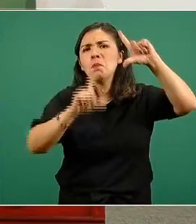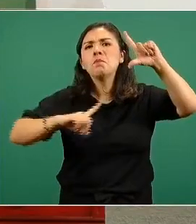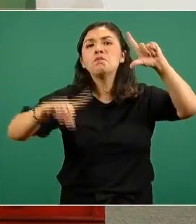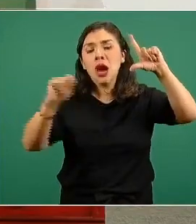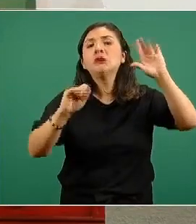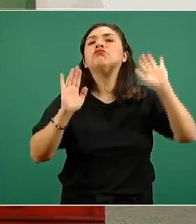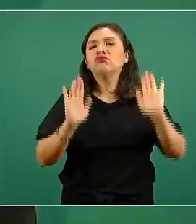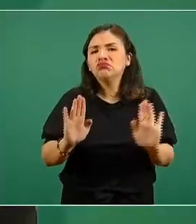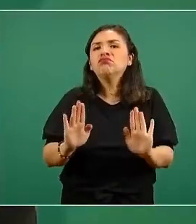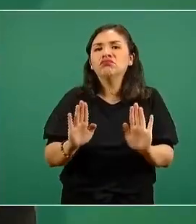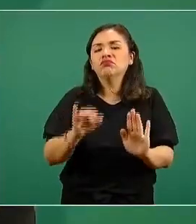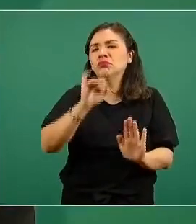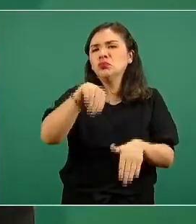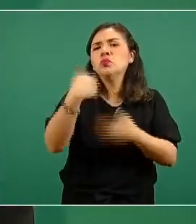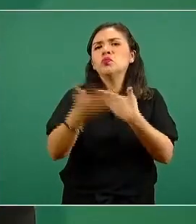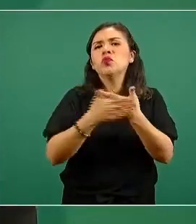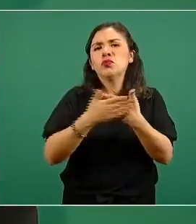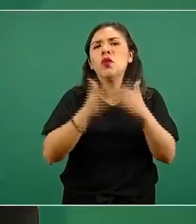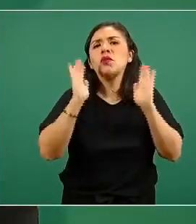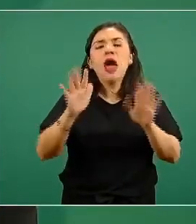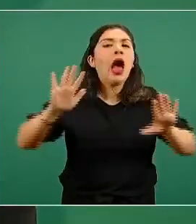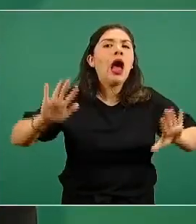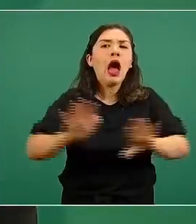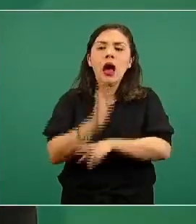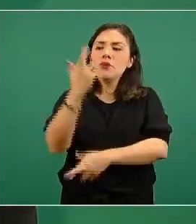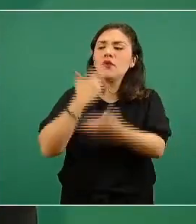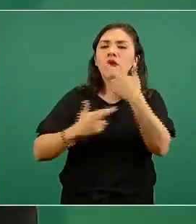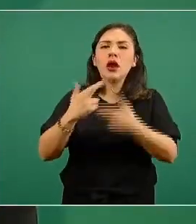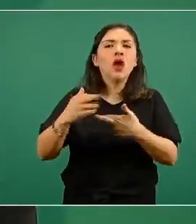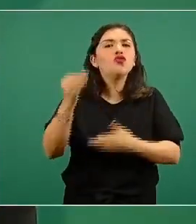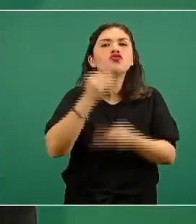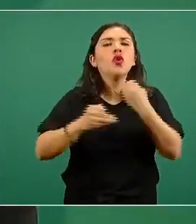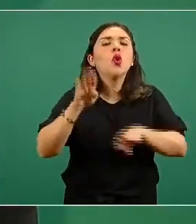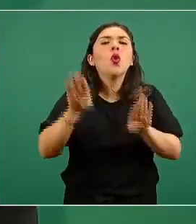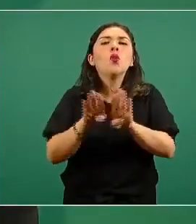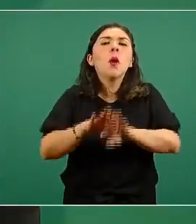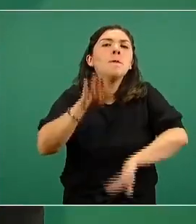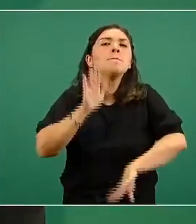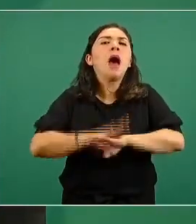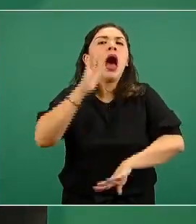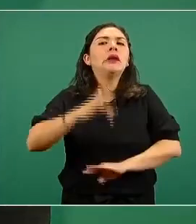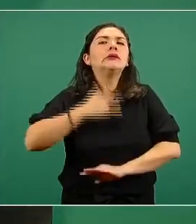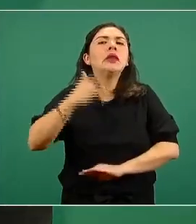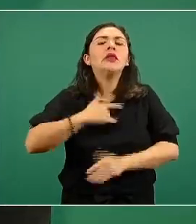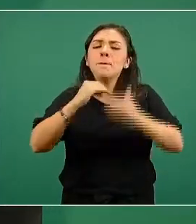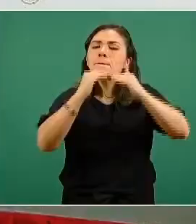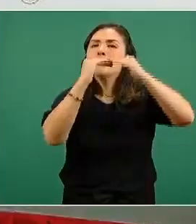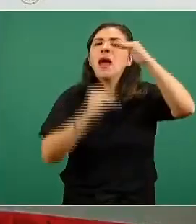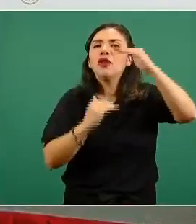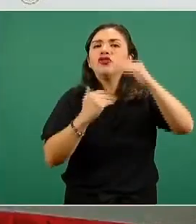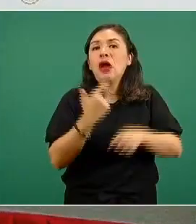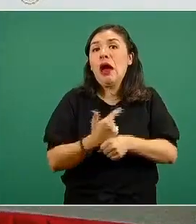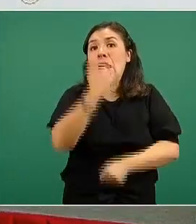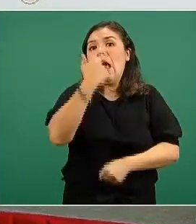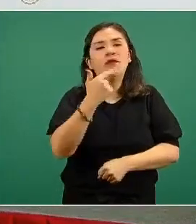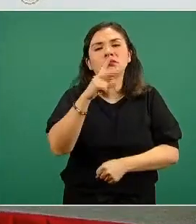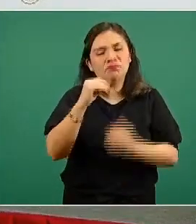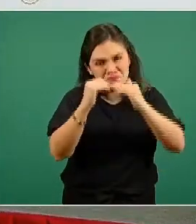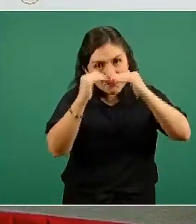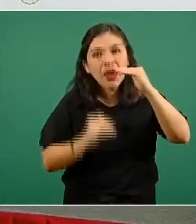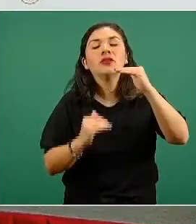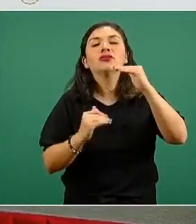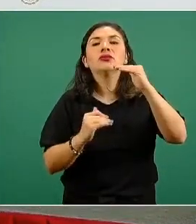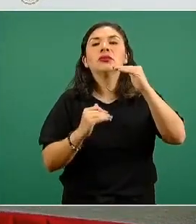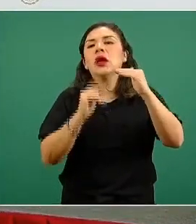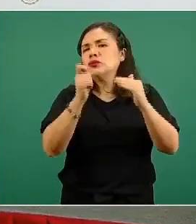momento en que regresemos a estar en el menor riesgo posible,